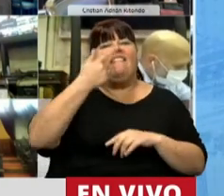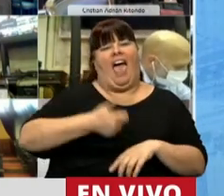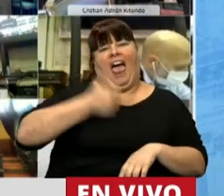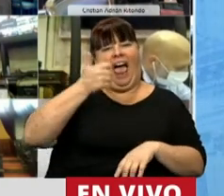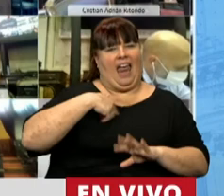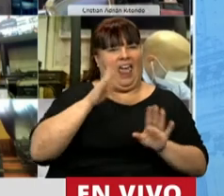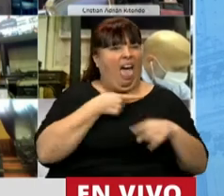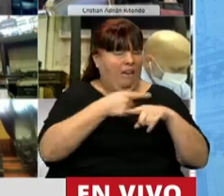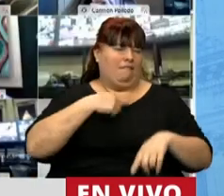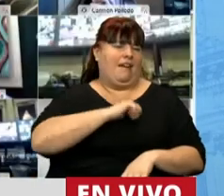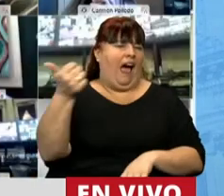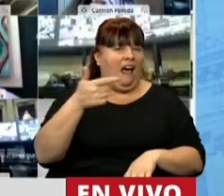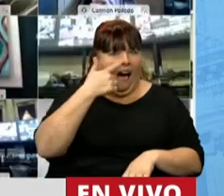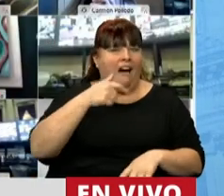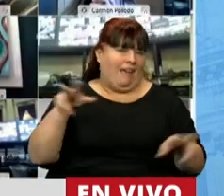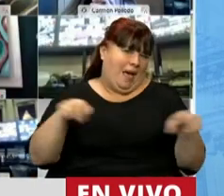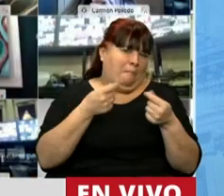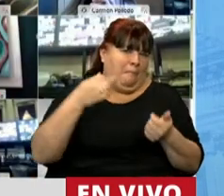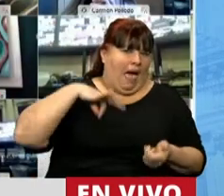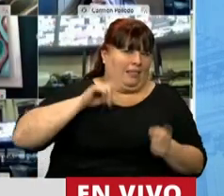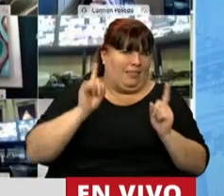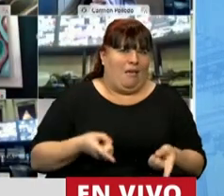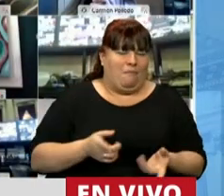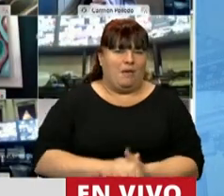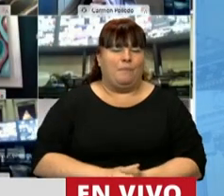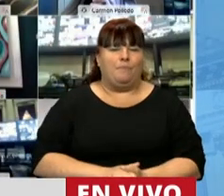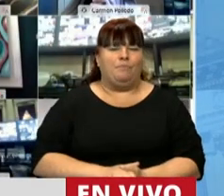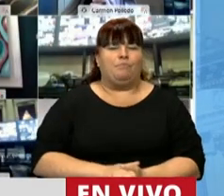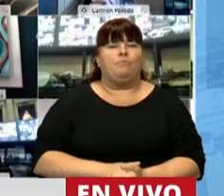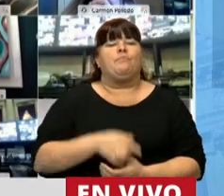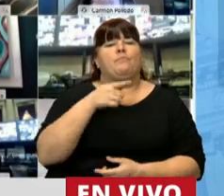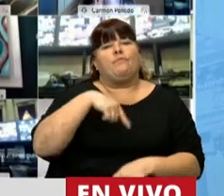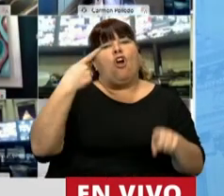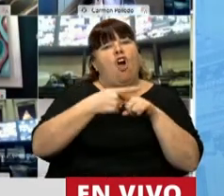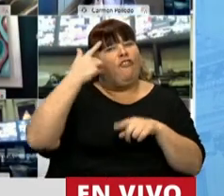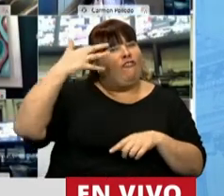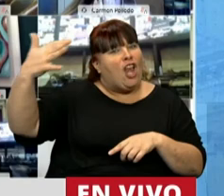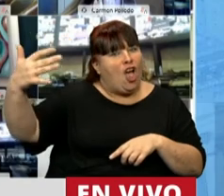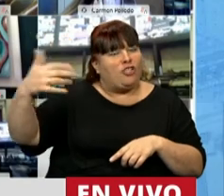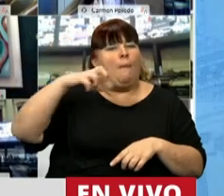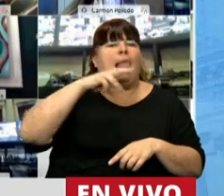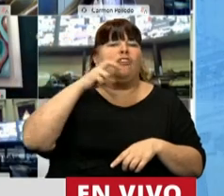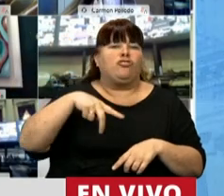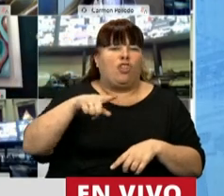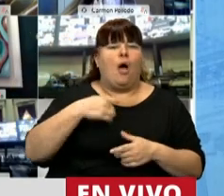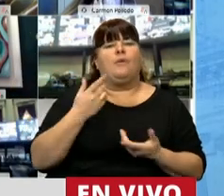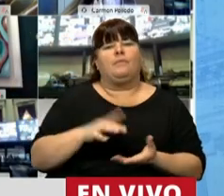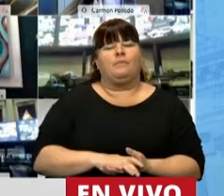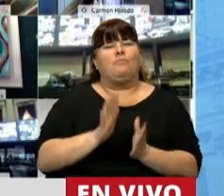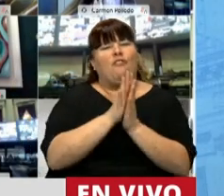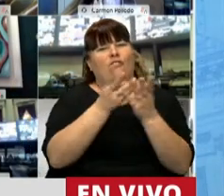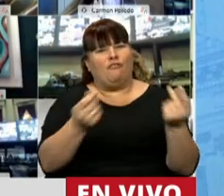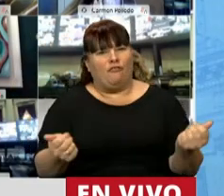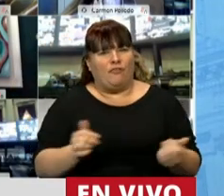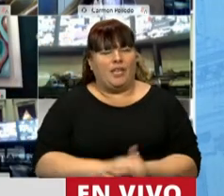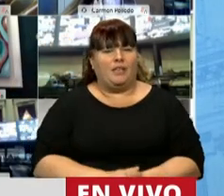la discusión. Y ganaban bastante dinero, por cierto. A ellos se les enfrentaron los filósofos. Diputada, Platón, si con la creación de la academia.